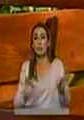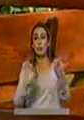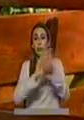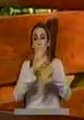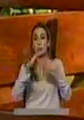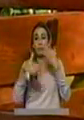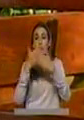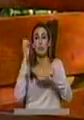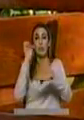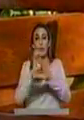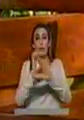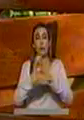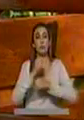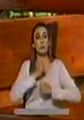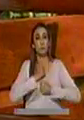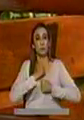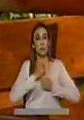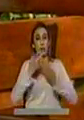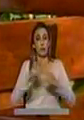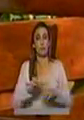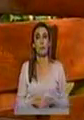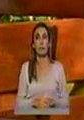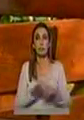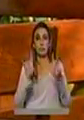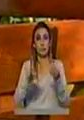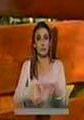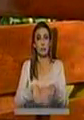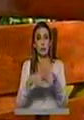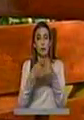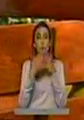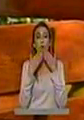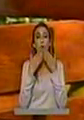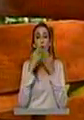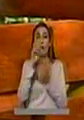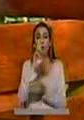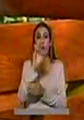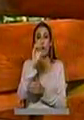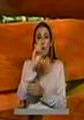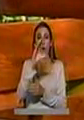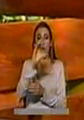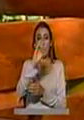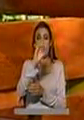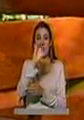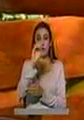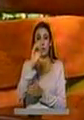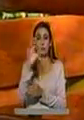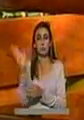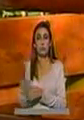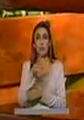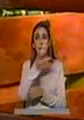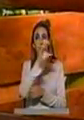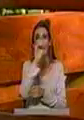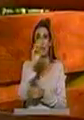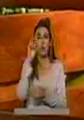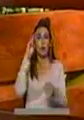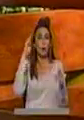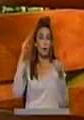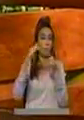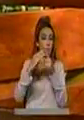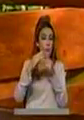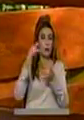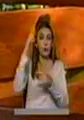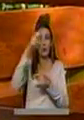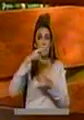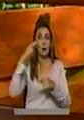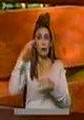países, incluido el nuestro. Vamos a arrancar con la economista Rocío Lorde González Artigas para que nos comparta una reflexión